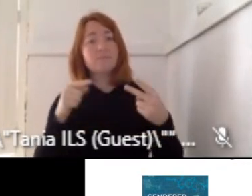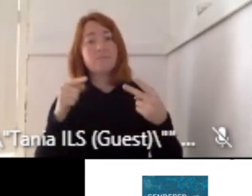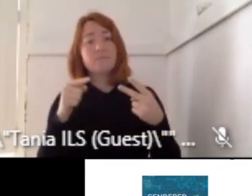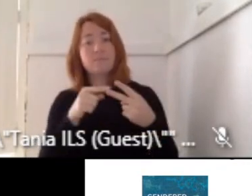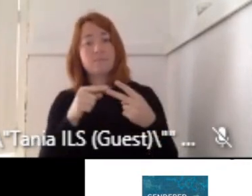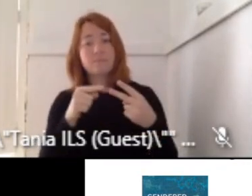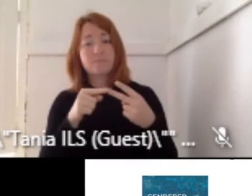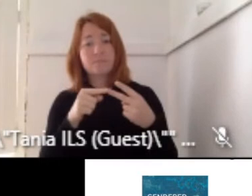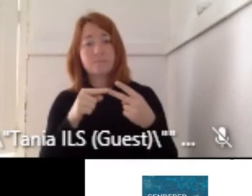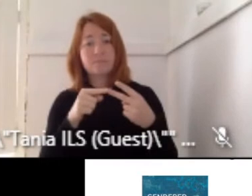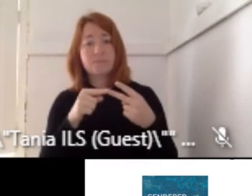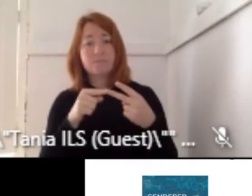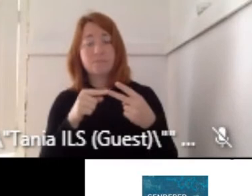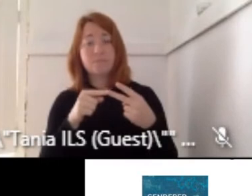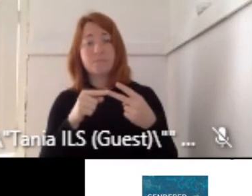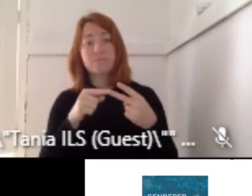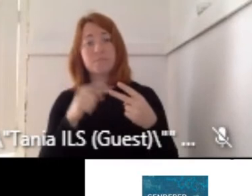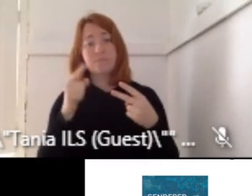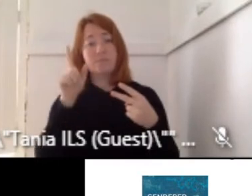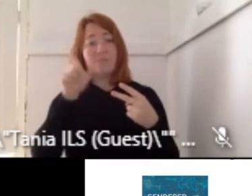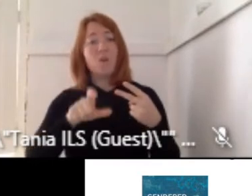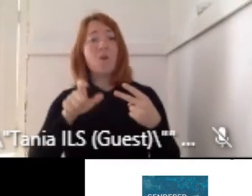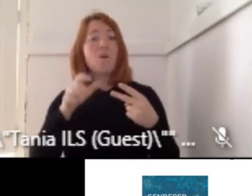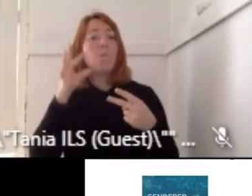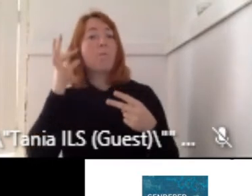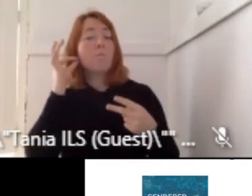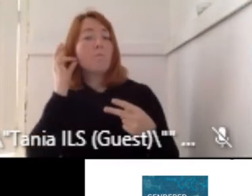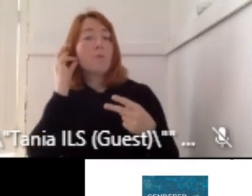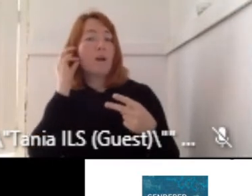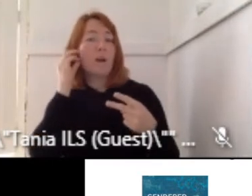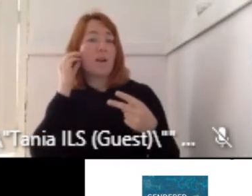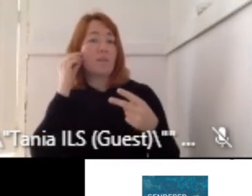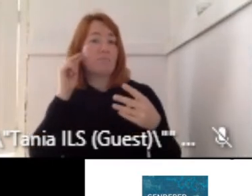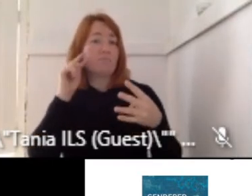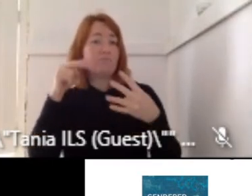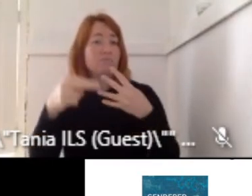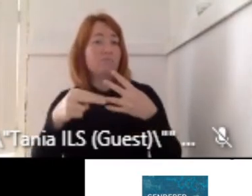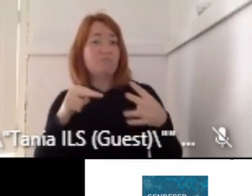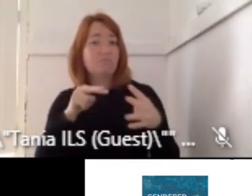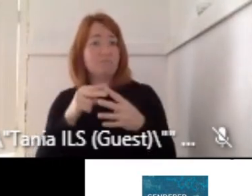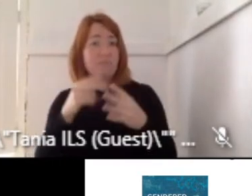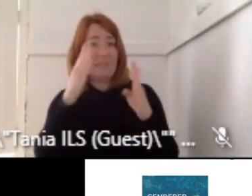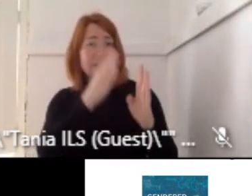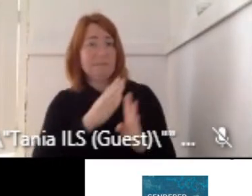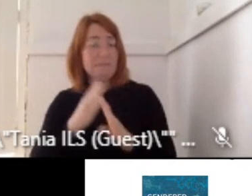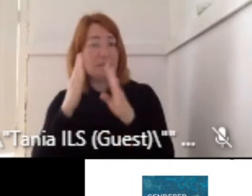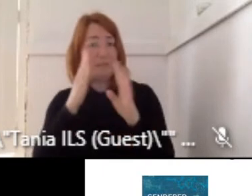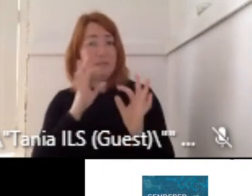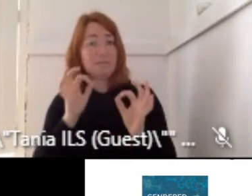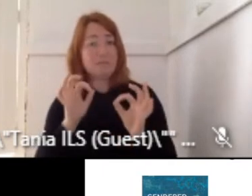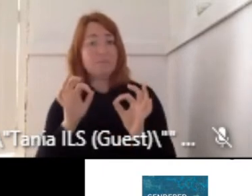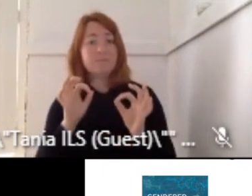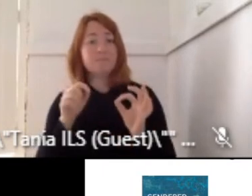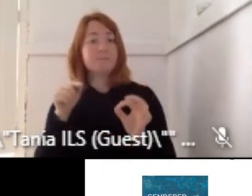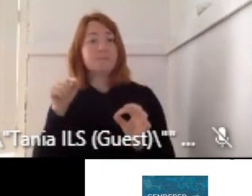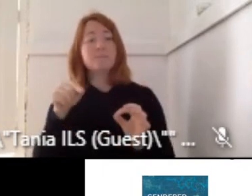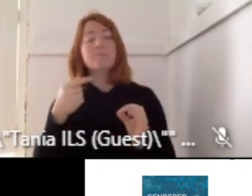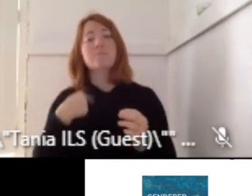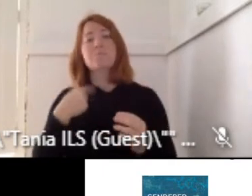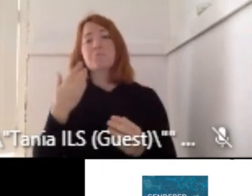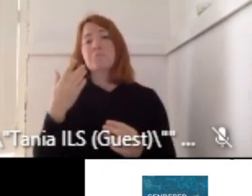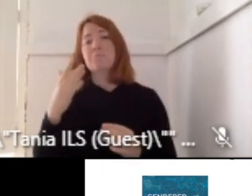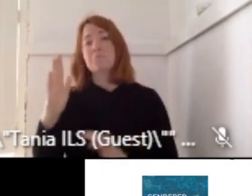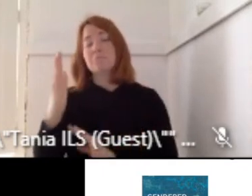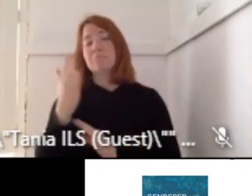Criado Pérez, La mujer invisible, que fue premiado recientemente por la Royal Society, y que nos muestra cómo, por